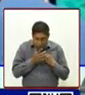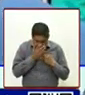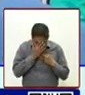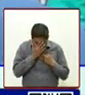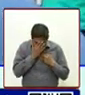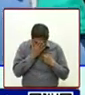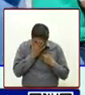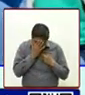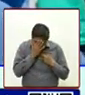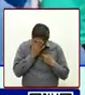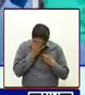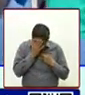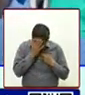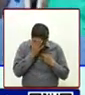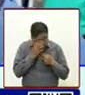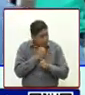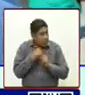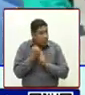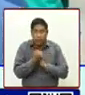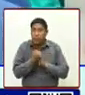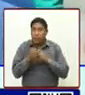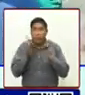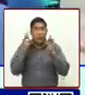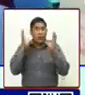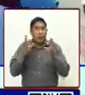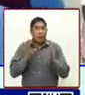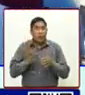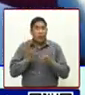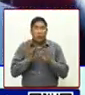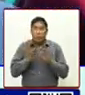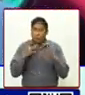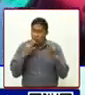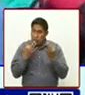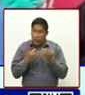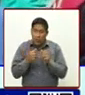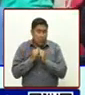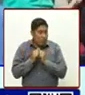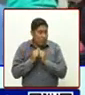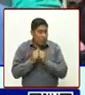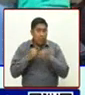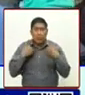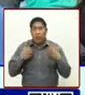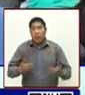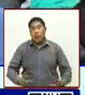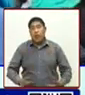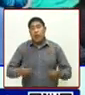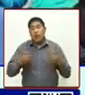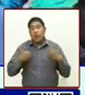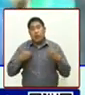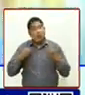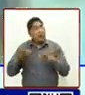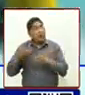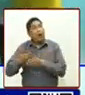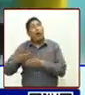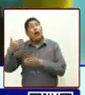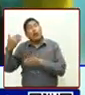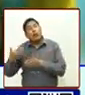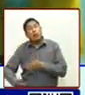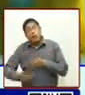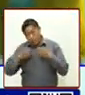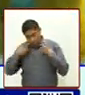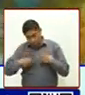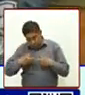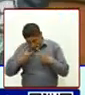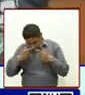la situación no es para menos. Y bueno, son los familiares que acompañan, el cuerpo se lo ha retirado ya de la morgue y evidentemente